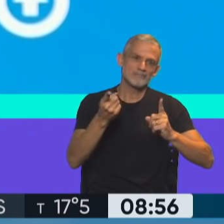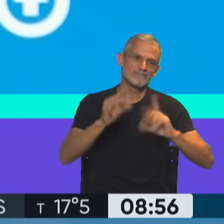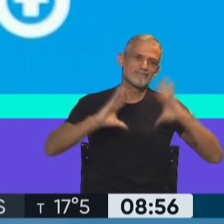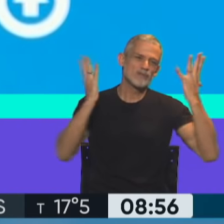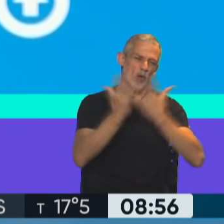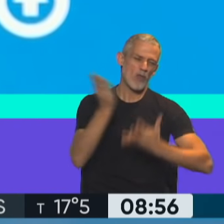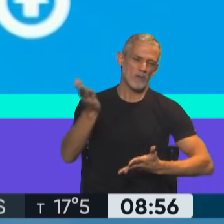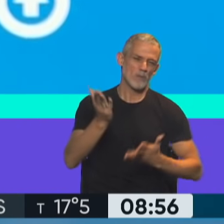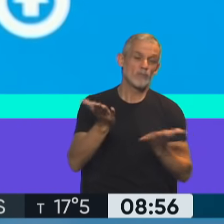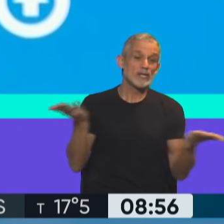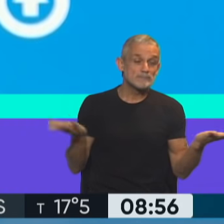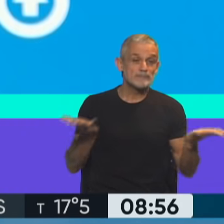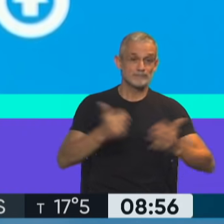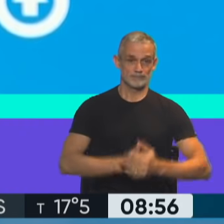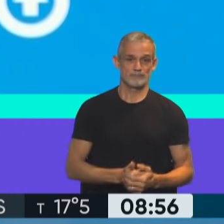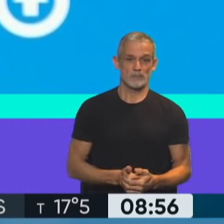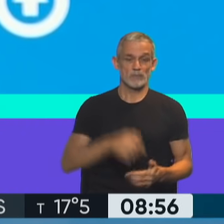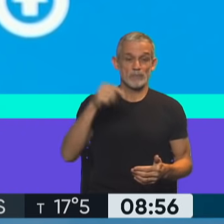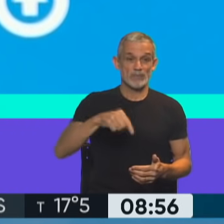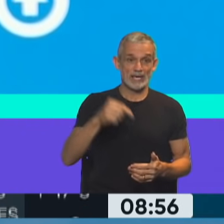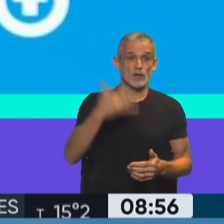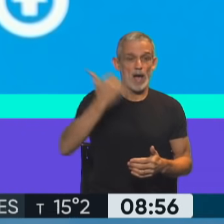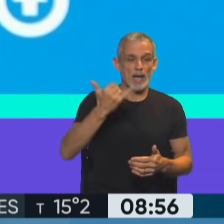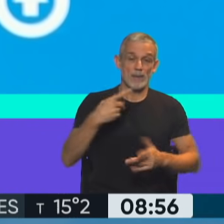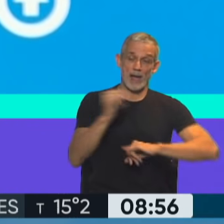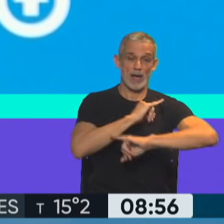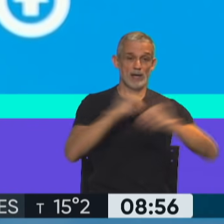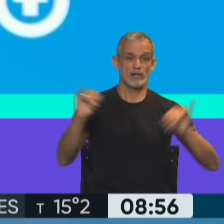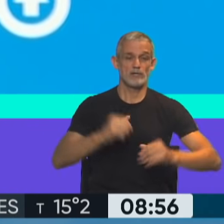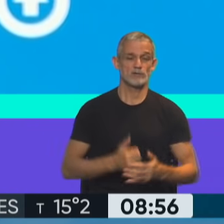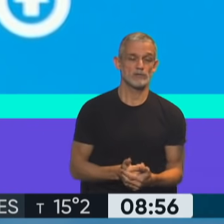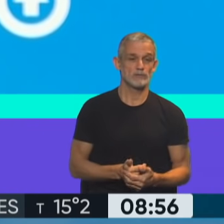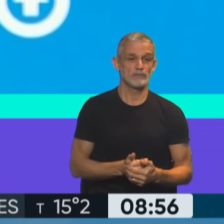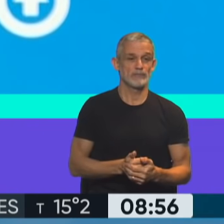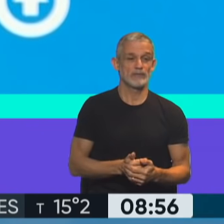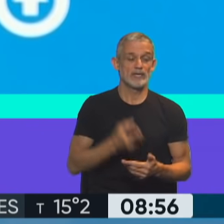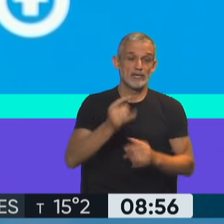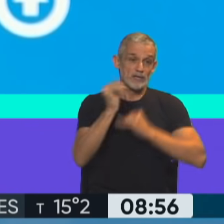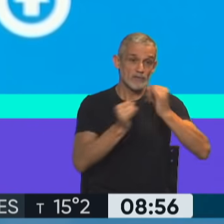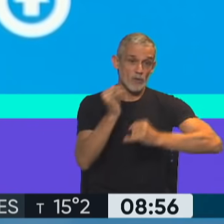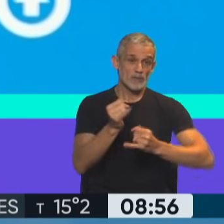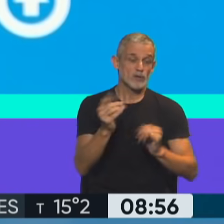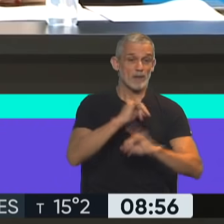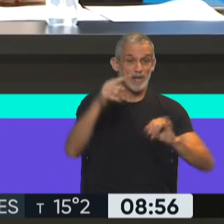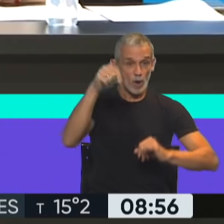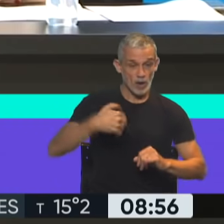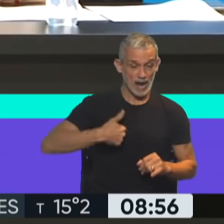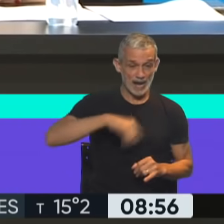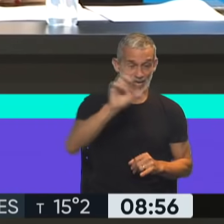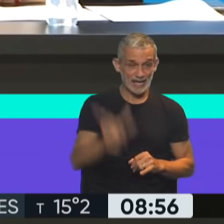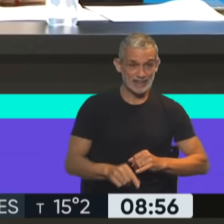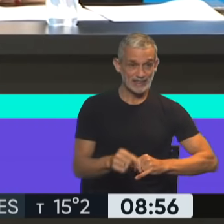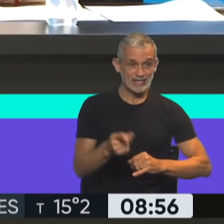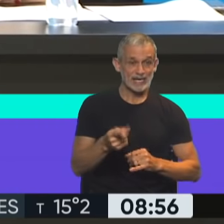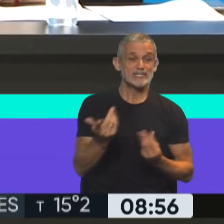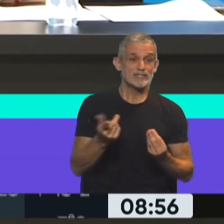el resto del mundo. Así que esto es lo que tenemos para informarle y decirle que hoy la República Argentina